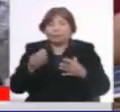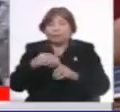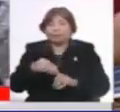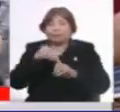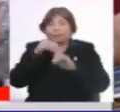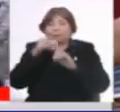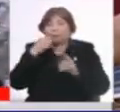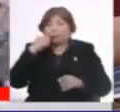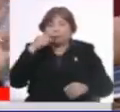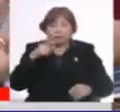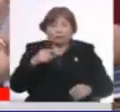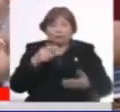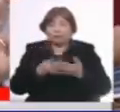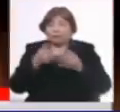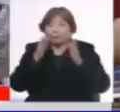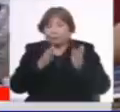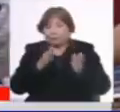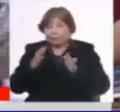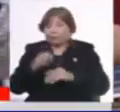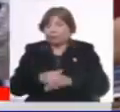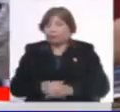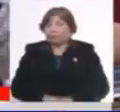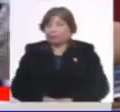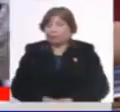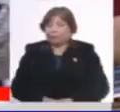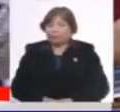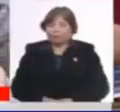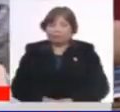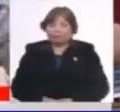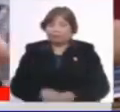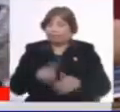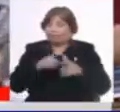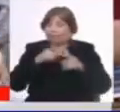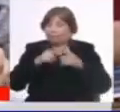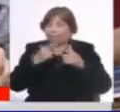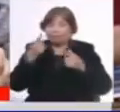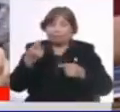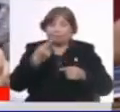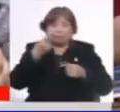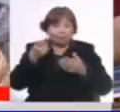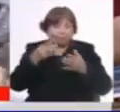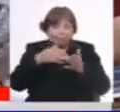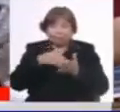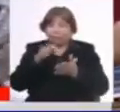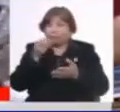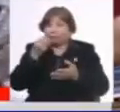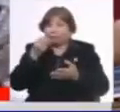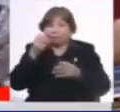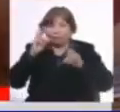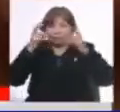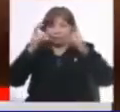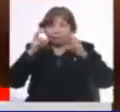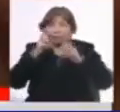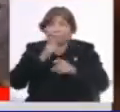especial que usted acaba de decir van a mantener, ¿no? Y entonces, solamente ustedes lo han sacado por el tema de